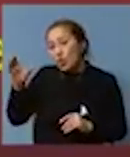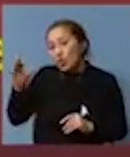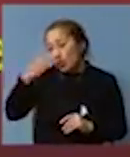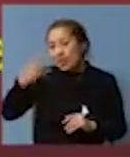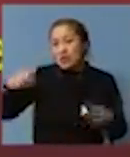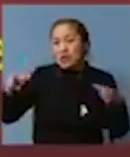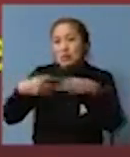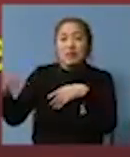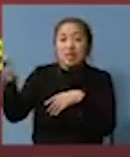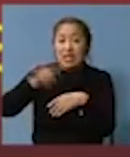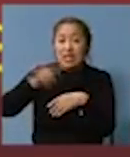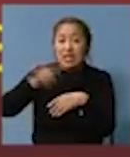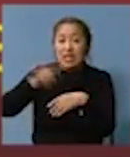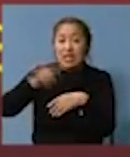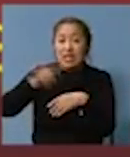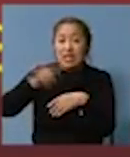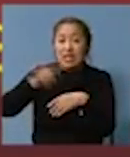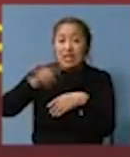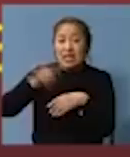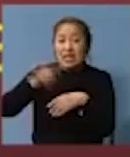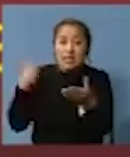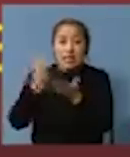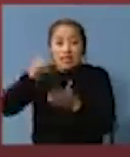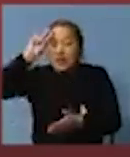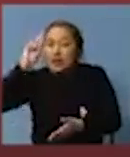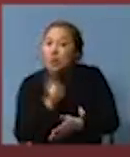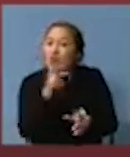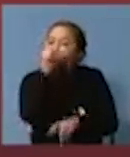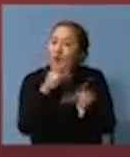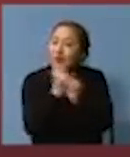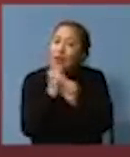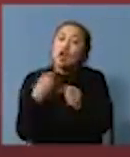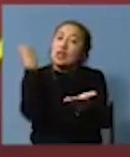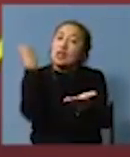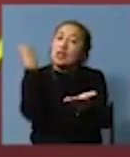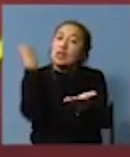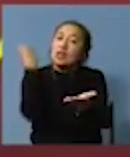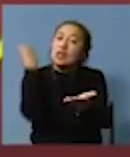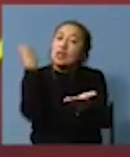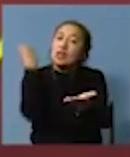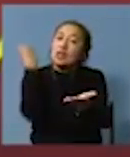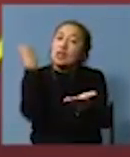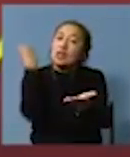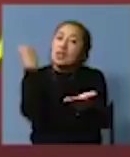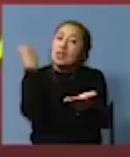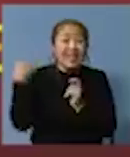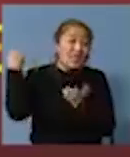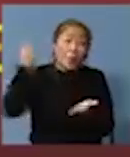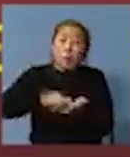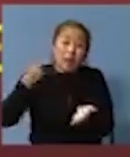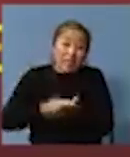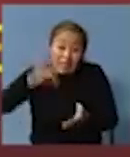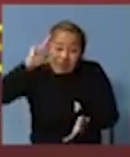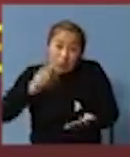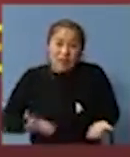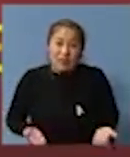Que viene de Buenos Aires. Sí, el camionero le respeto, los trabajadores tienen que estar. Y aparte van a poner guita. Yo le voy a